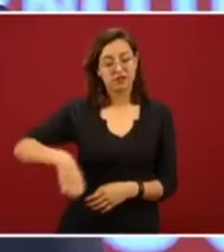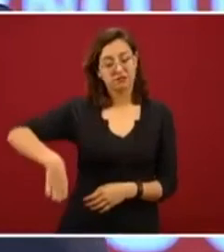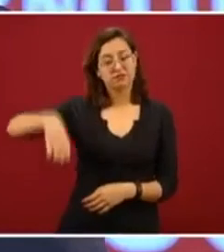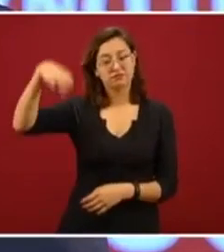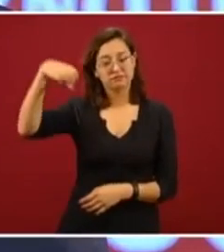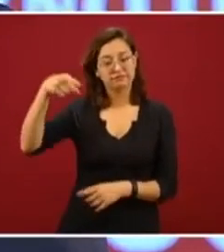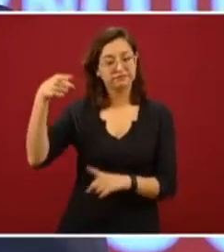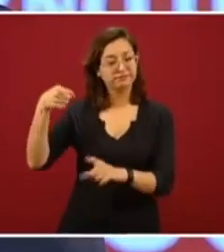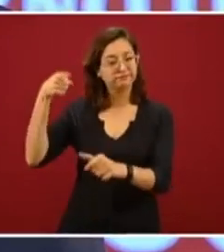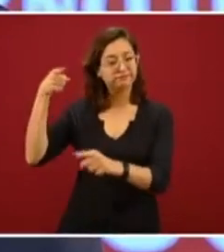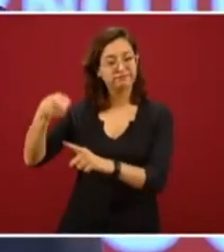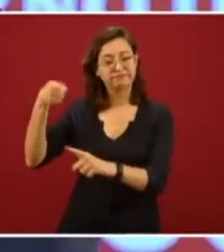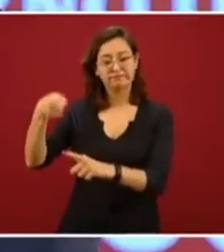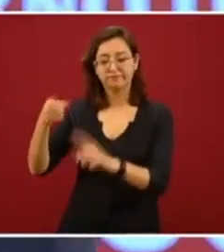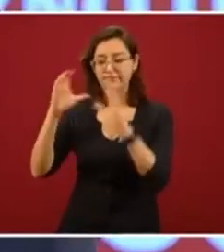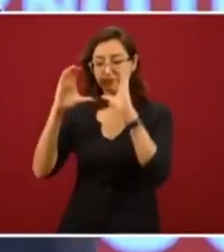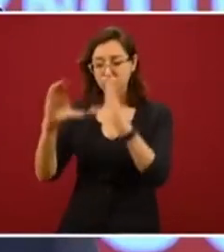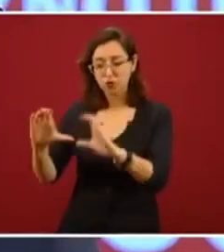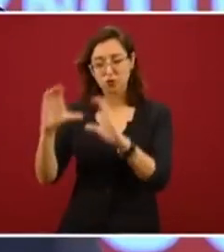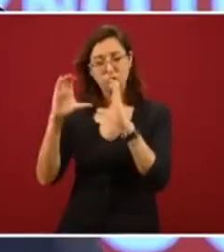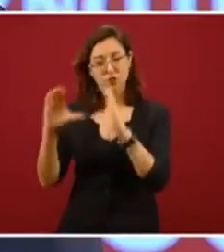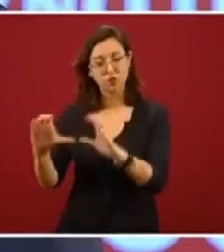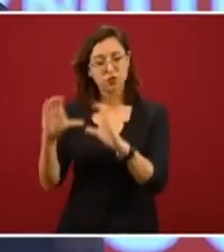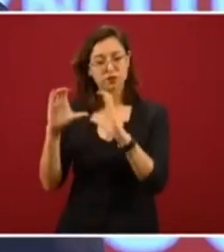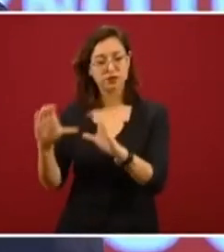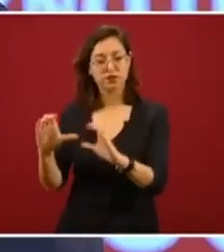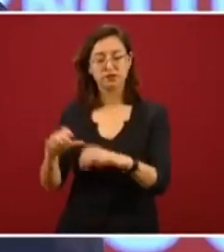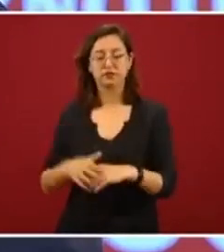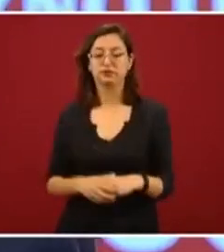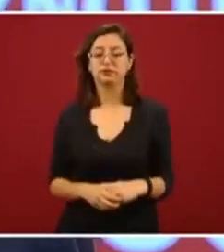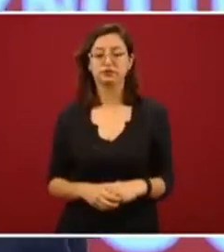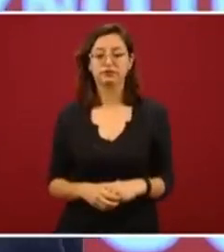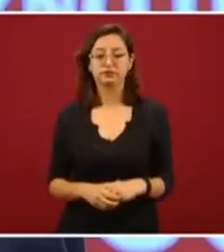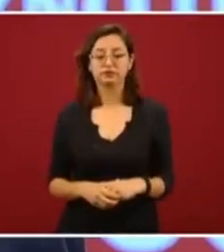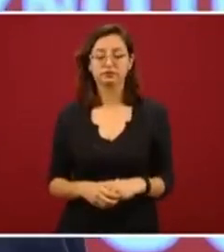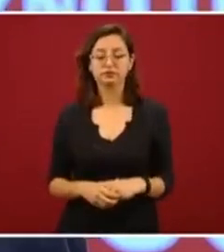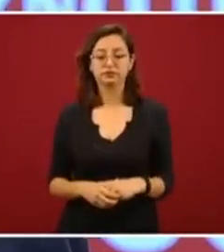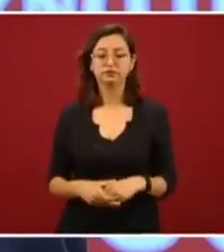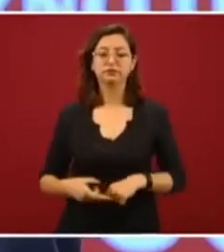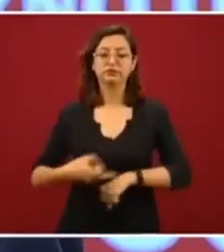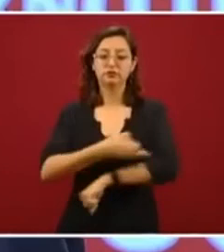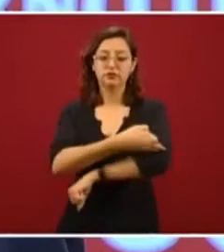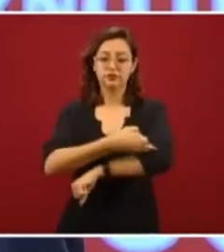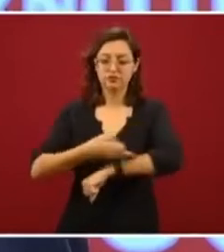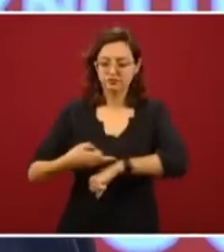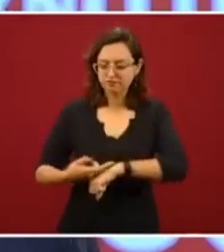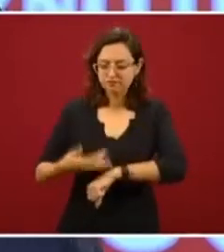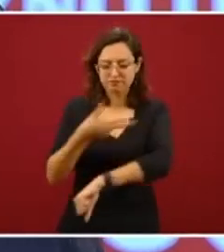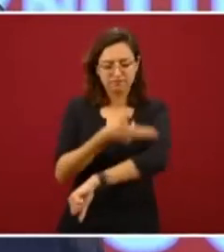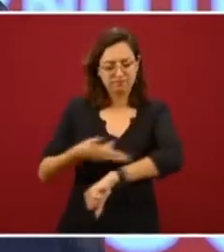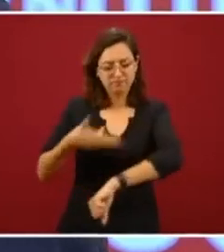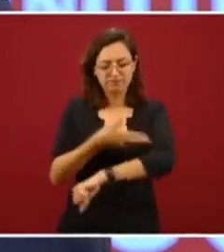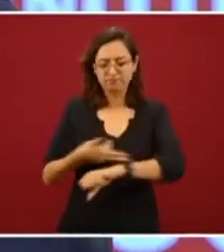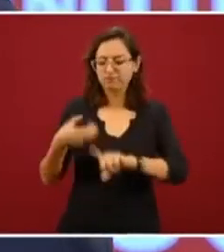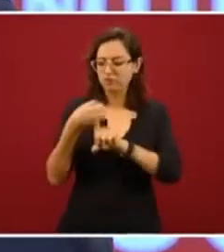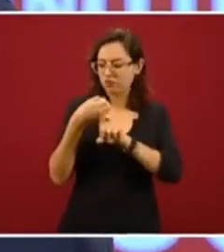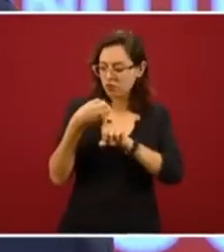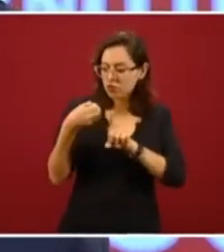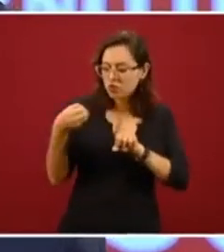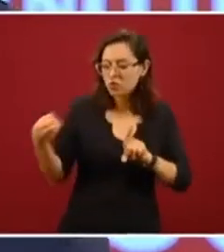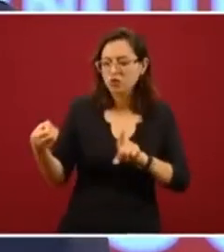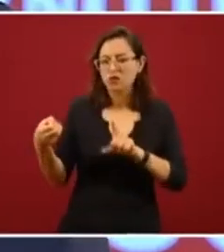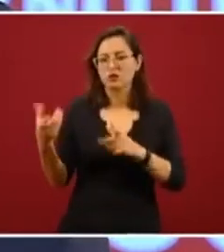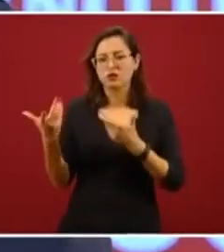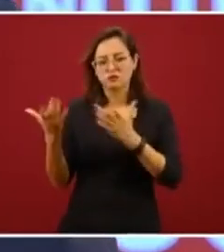adultos mayores en nuestras casas. La familia que se organice